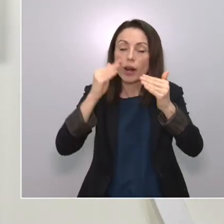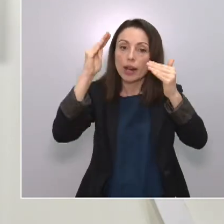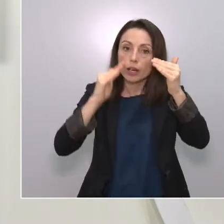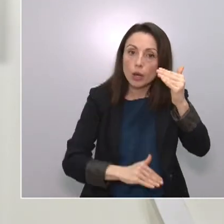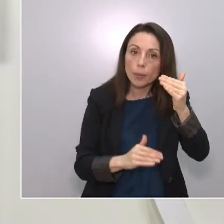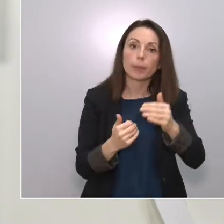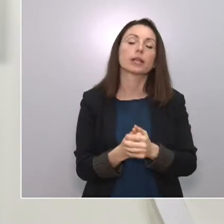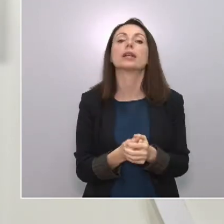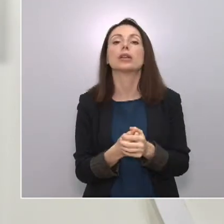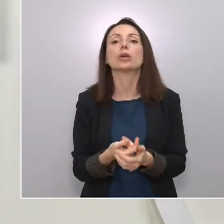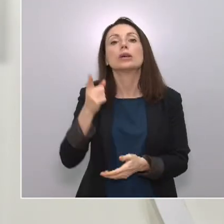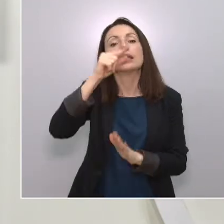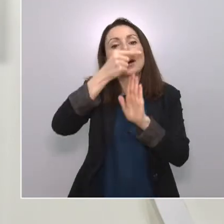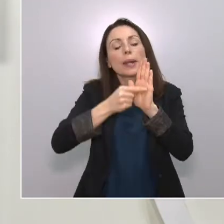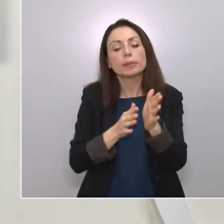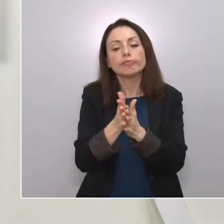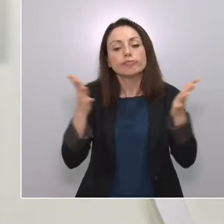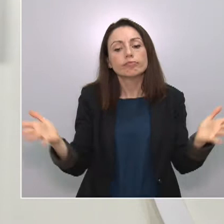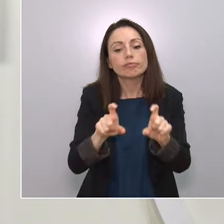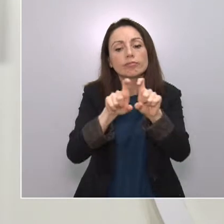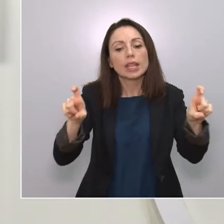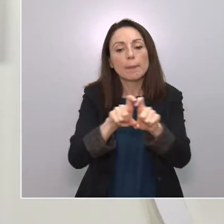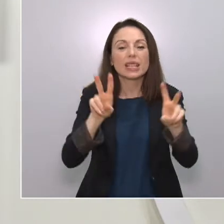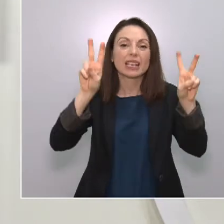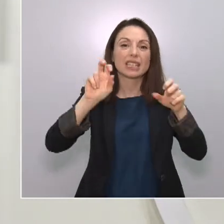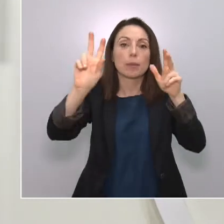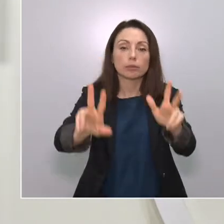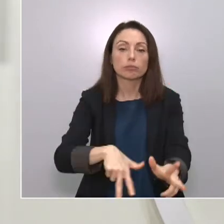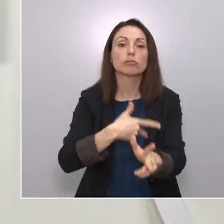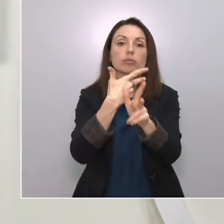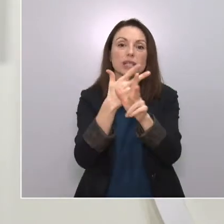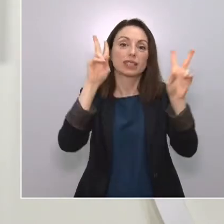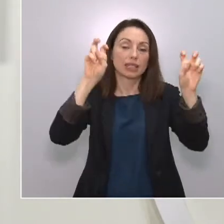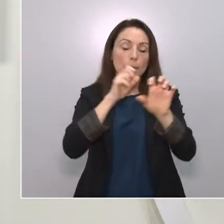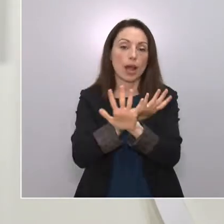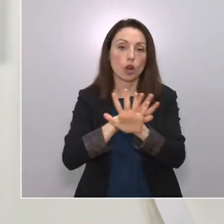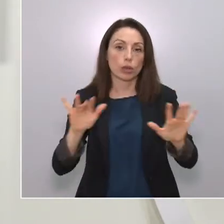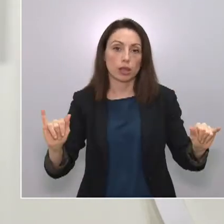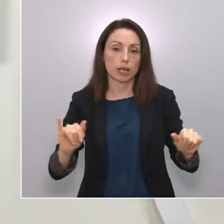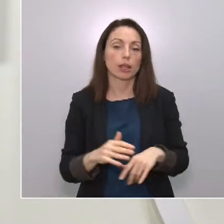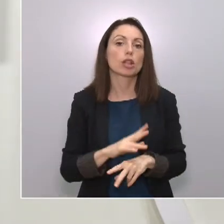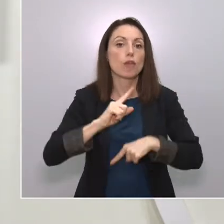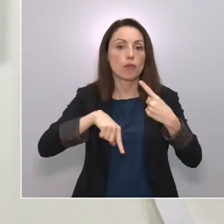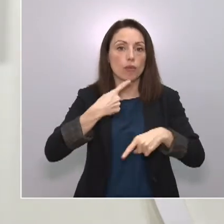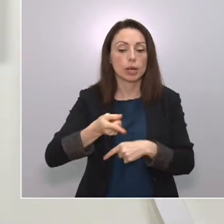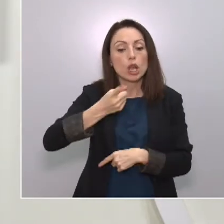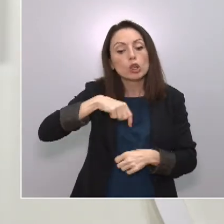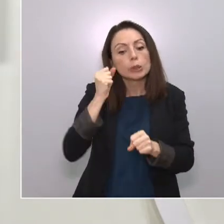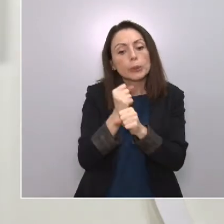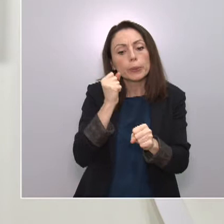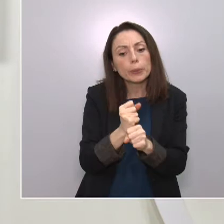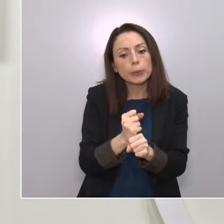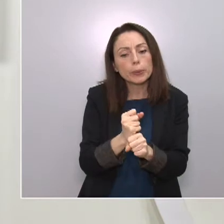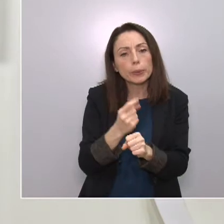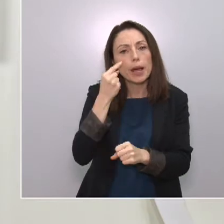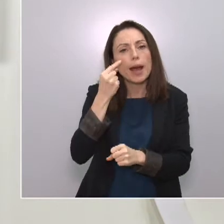permitan incentivar a las empresas hacia el teletrabajo y la conciliación. Estamos también trabajando en diseñar esa